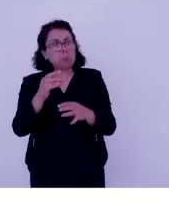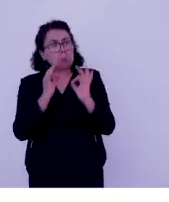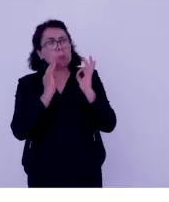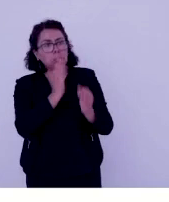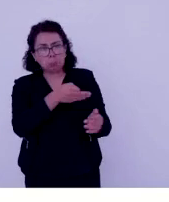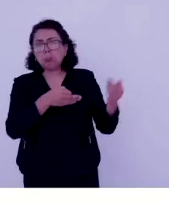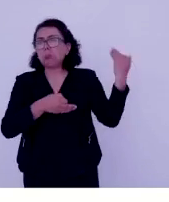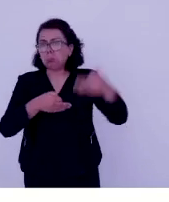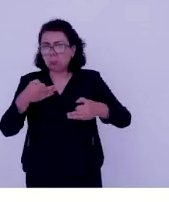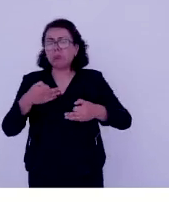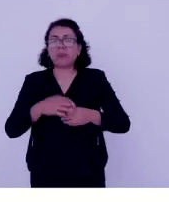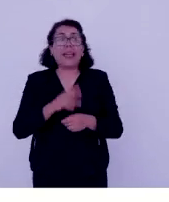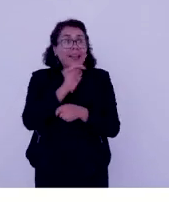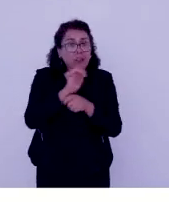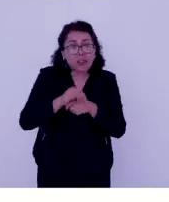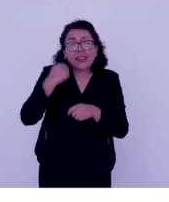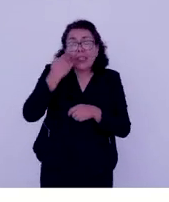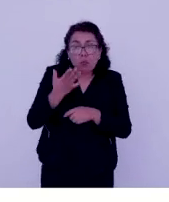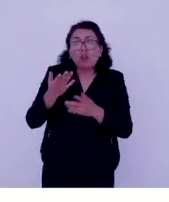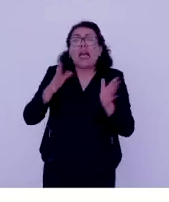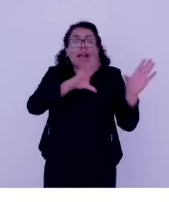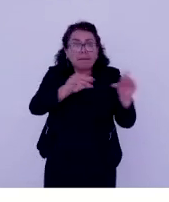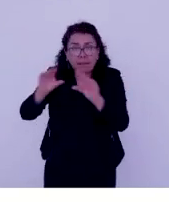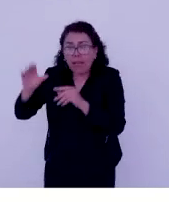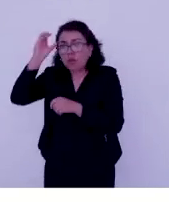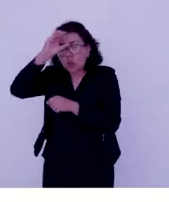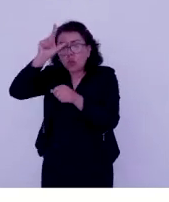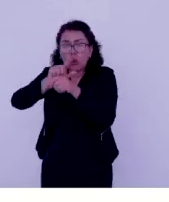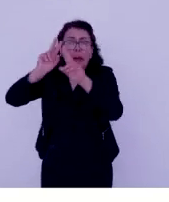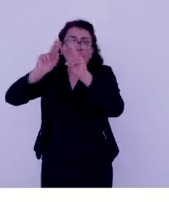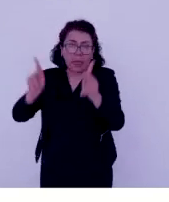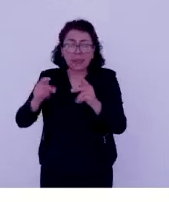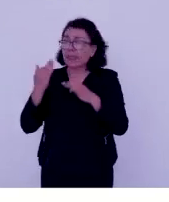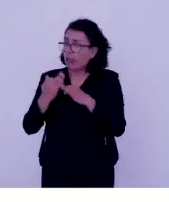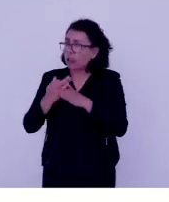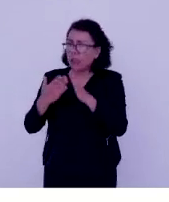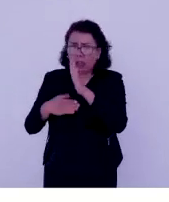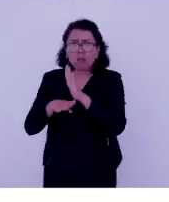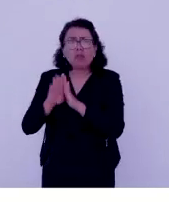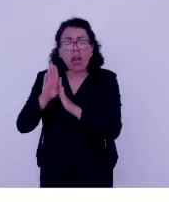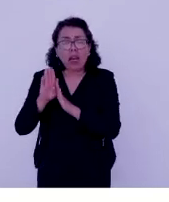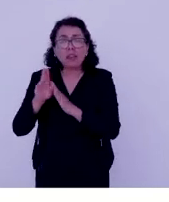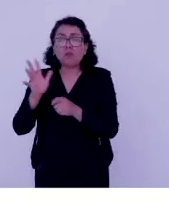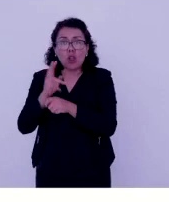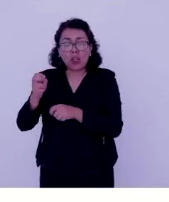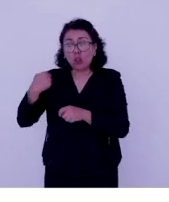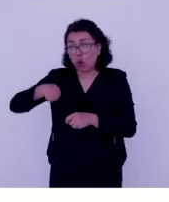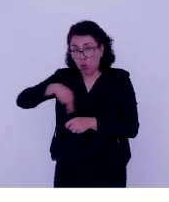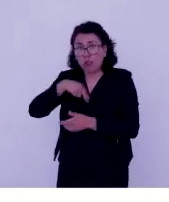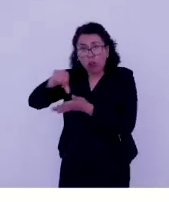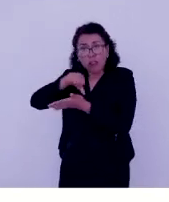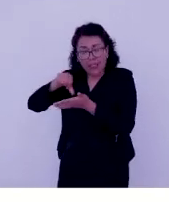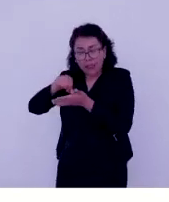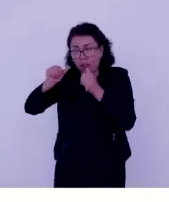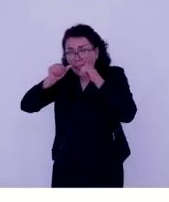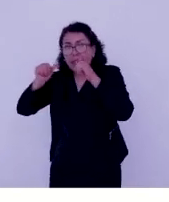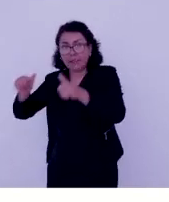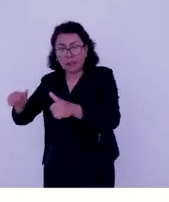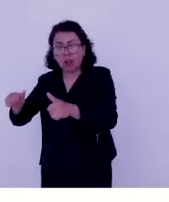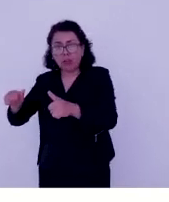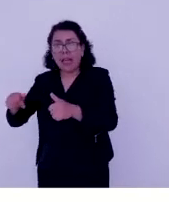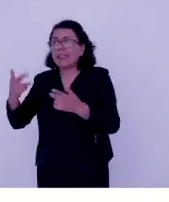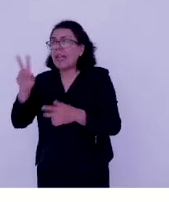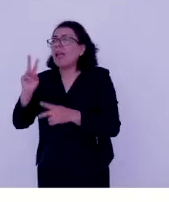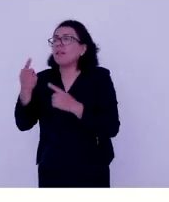estamos trabajando en impulsar una cultura de la paz y tenemos avances porque es nuestro Centro de Justicia alternativa del universo de reuniones